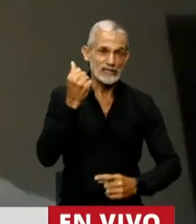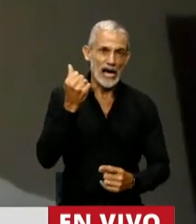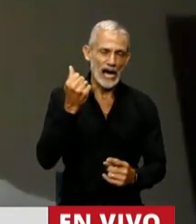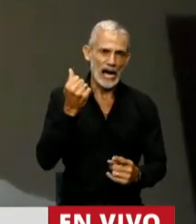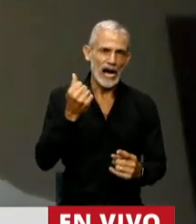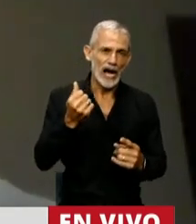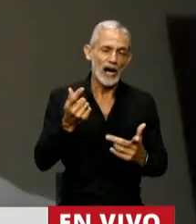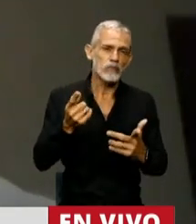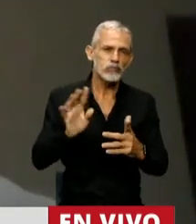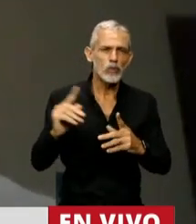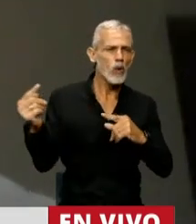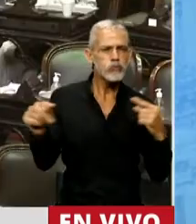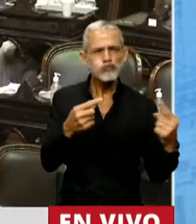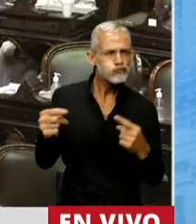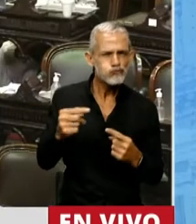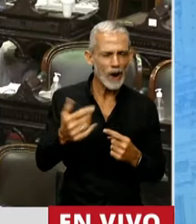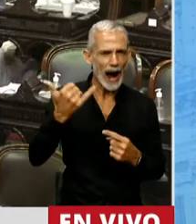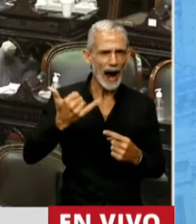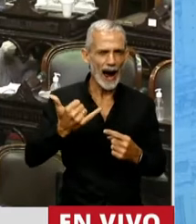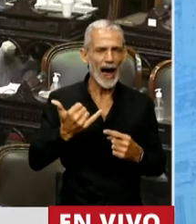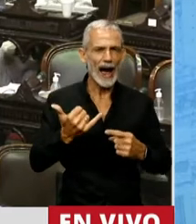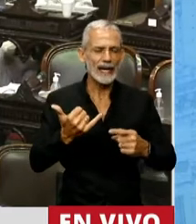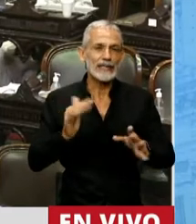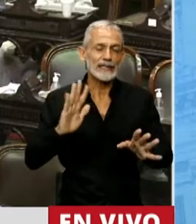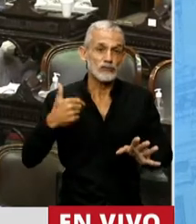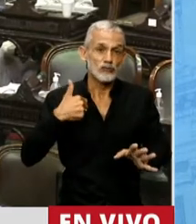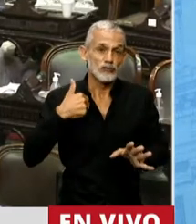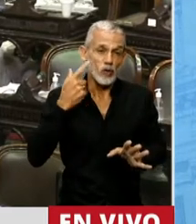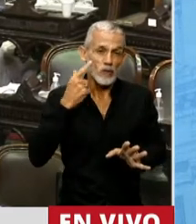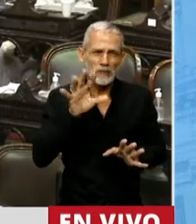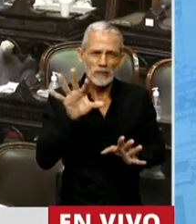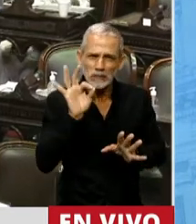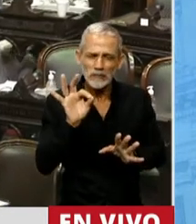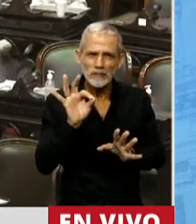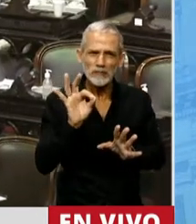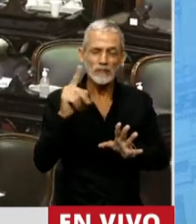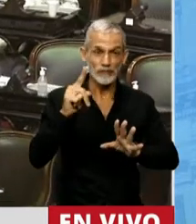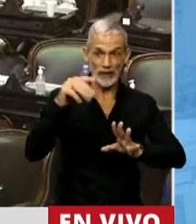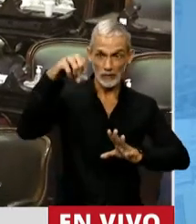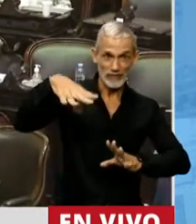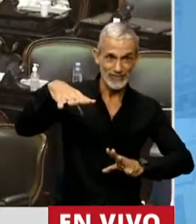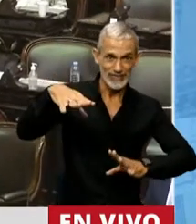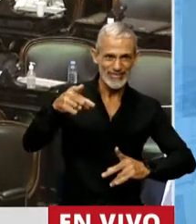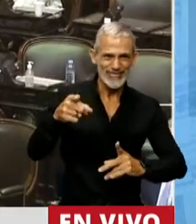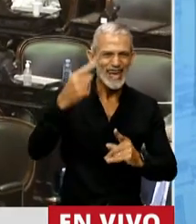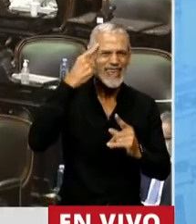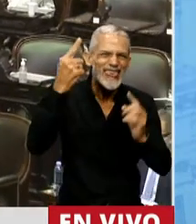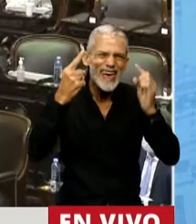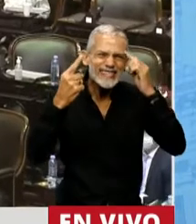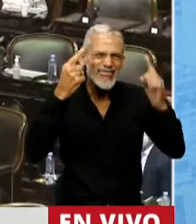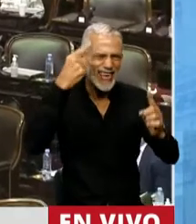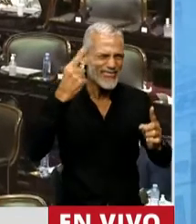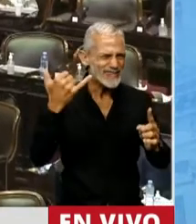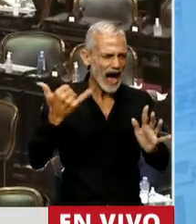escuchado, quiero quedarme con la aparición en este debate de algunas ideas